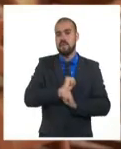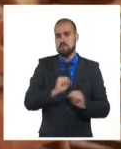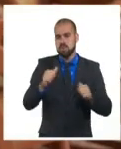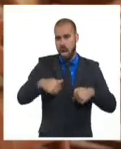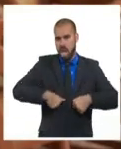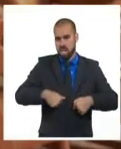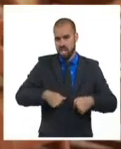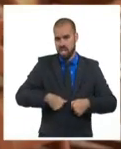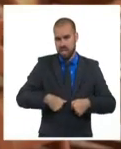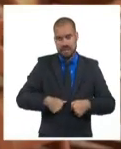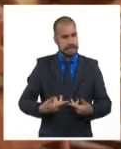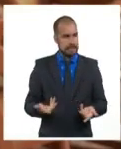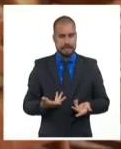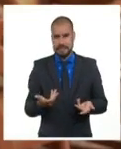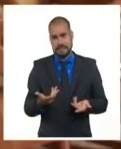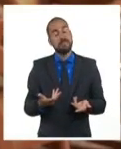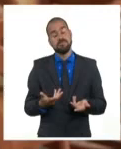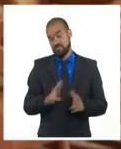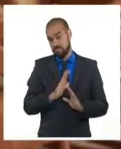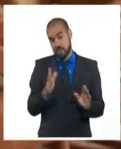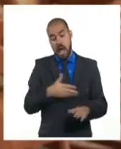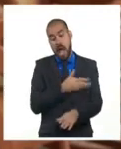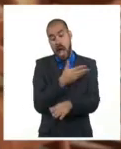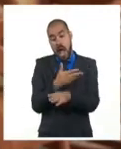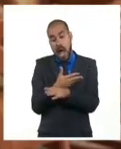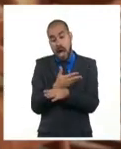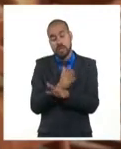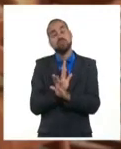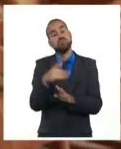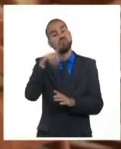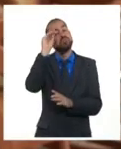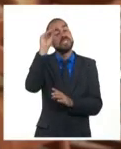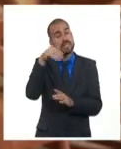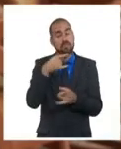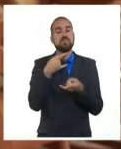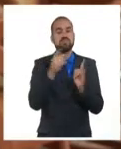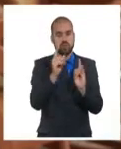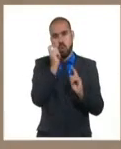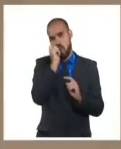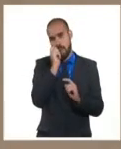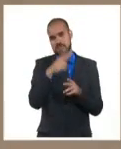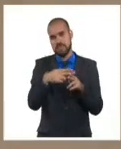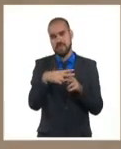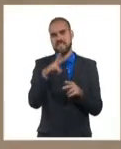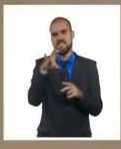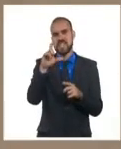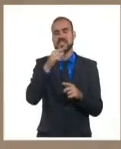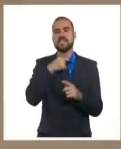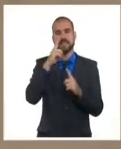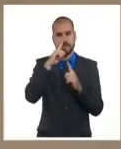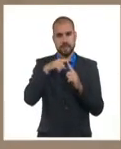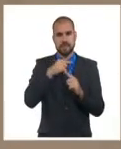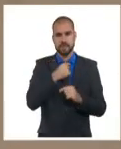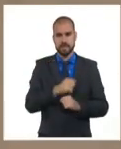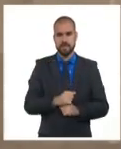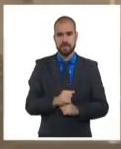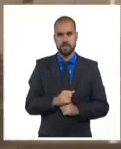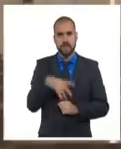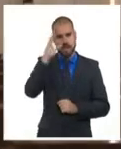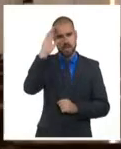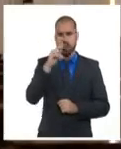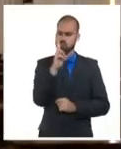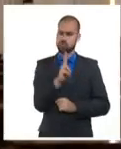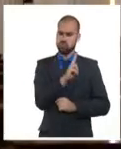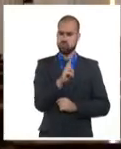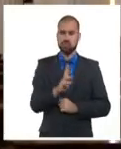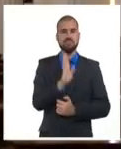es la causa, hasta ahora conocida, de la muerte de Vicente García. La Virgen que permanece en el